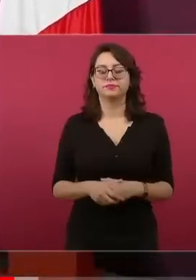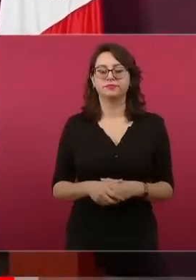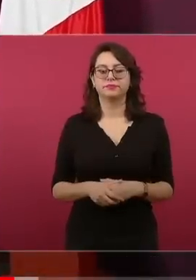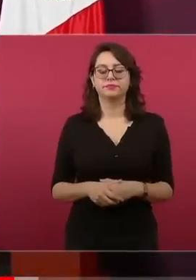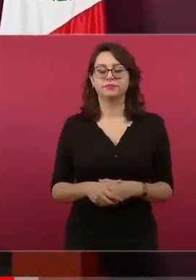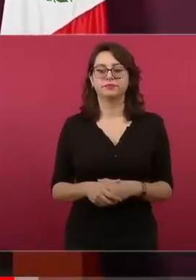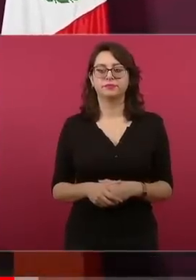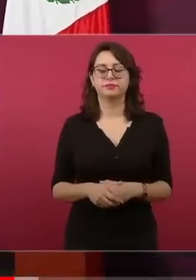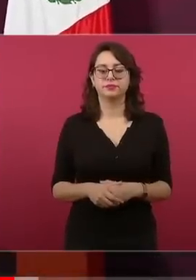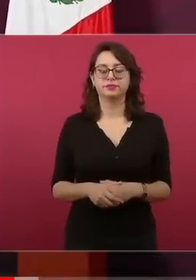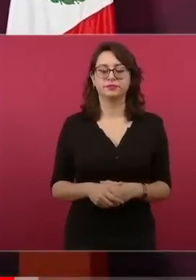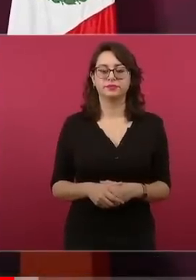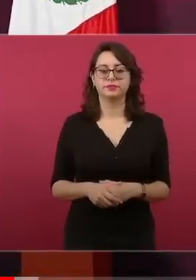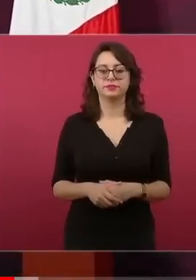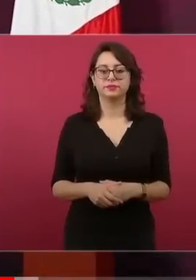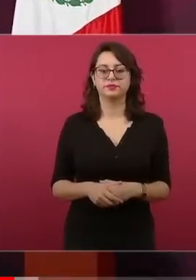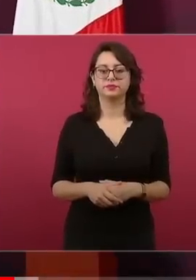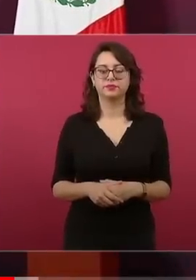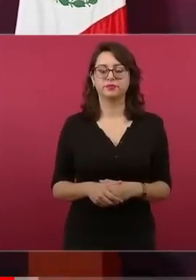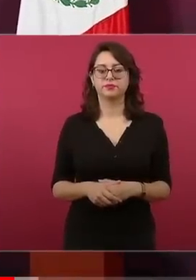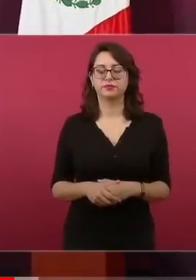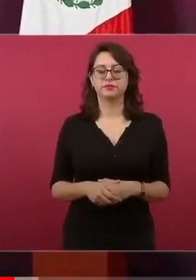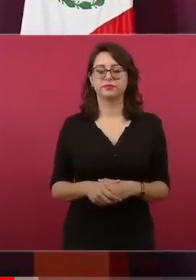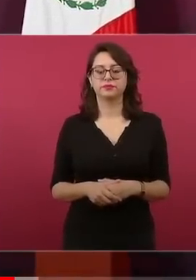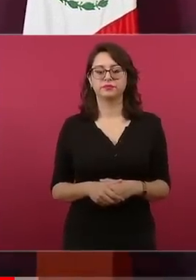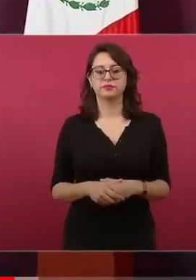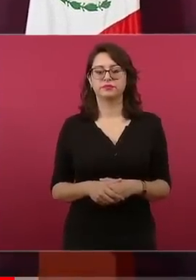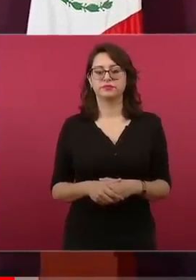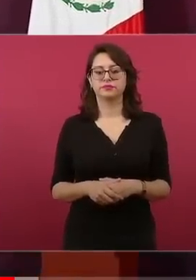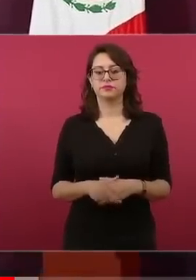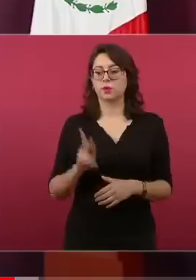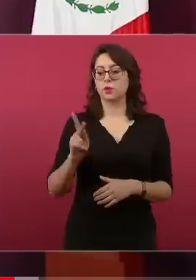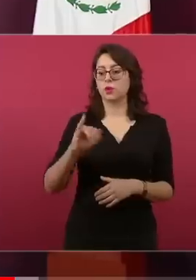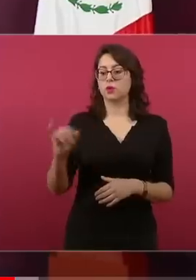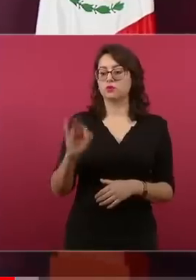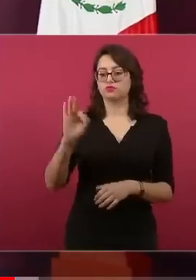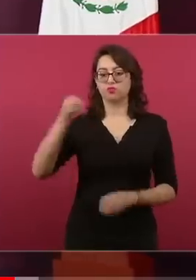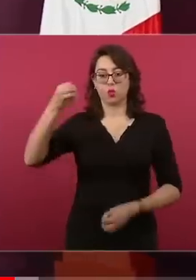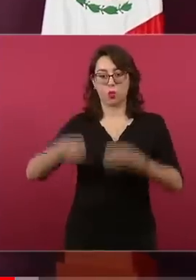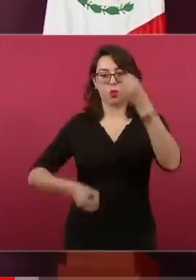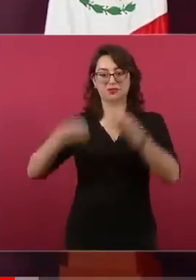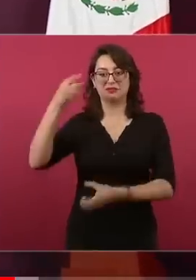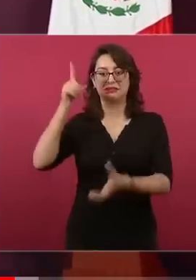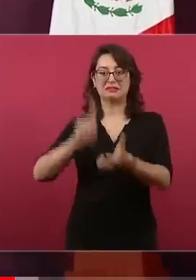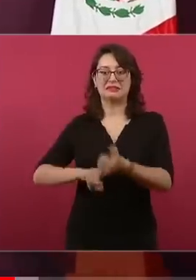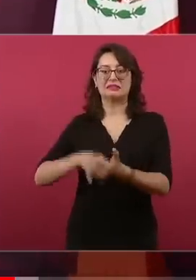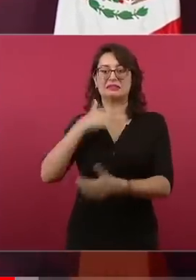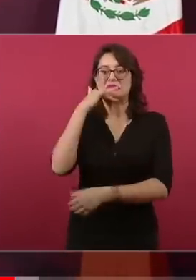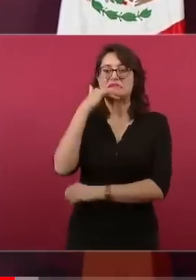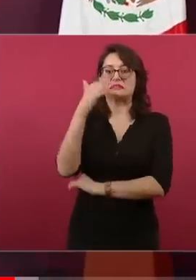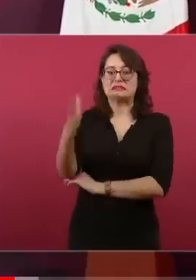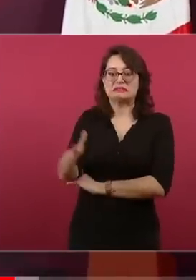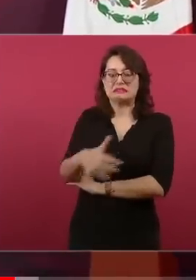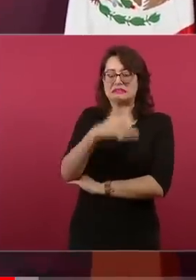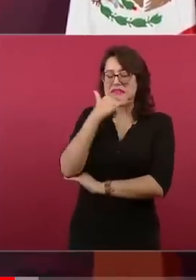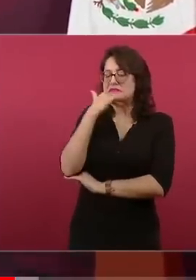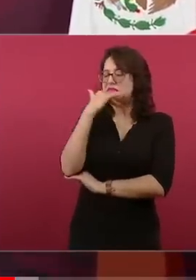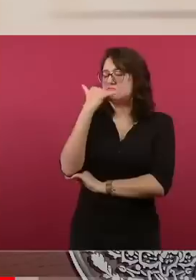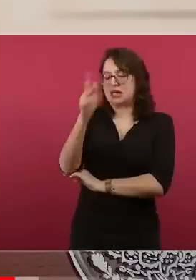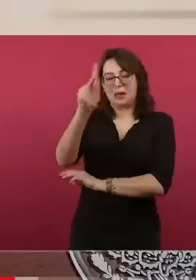corrupción que está desatada en el Poder Judicial, la actitud de